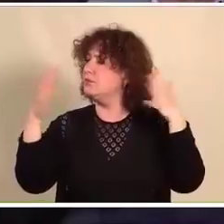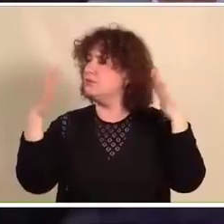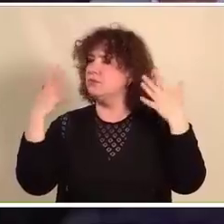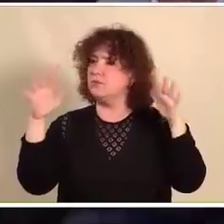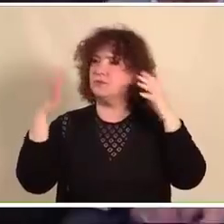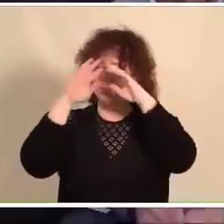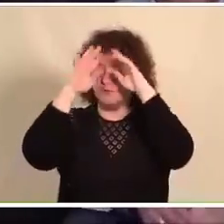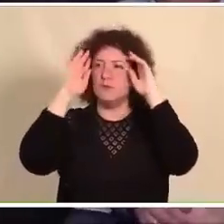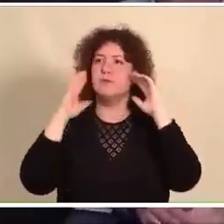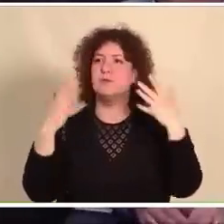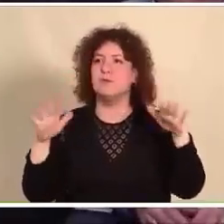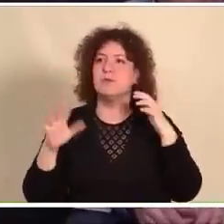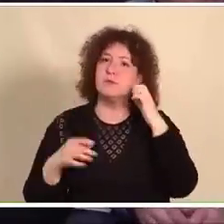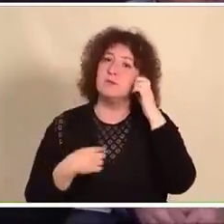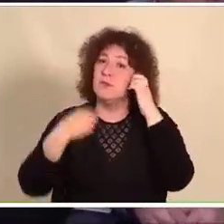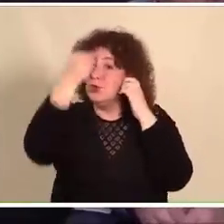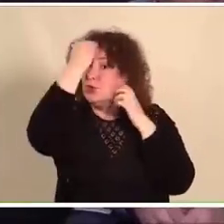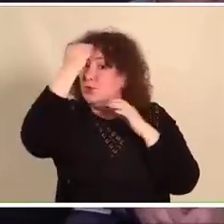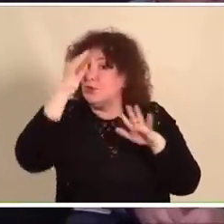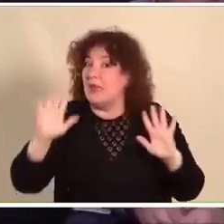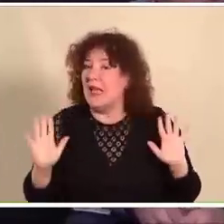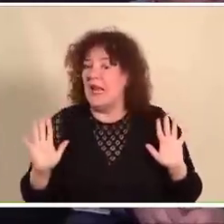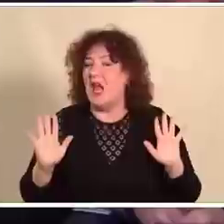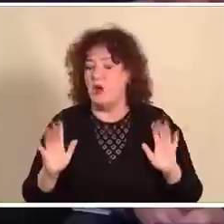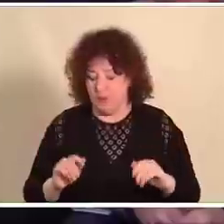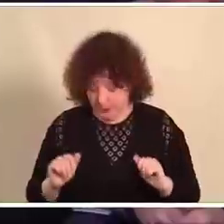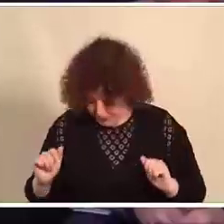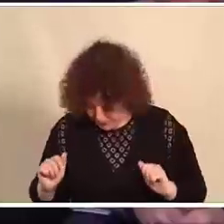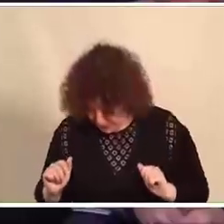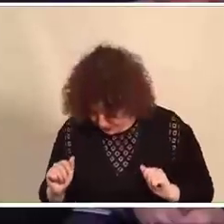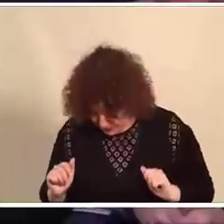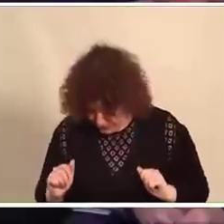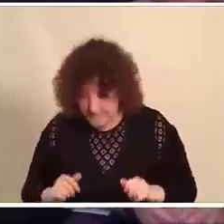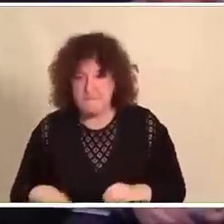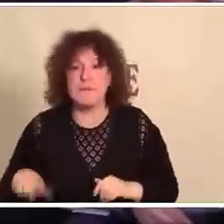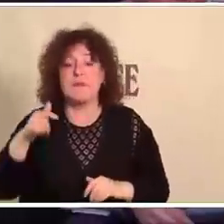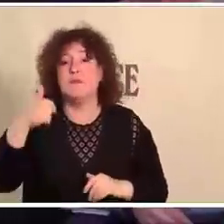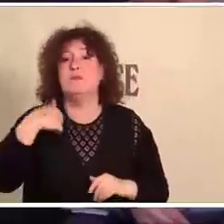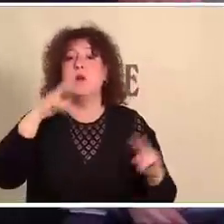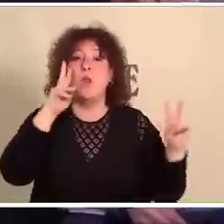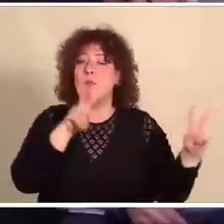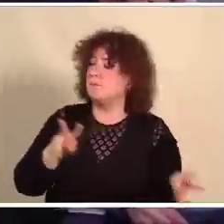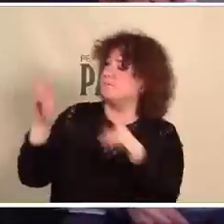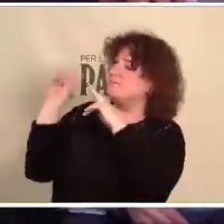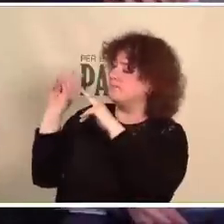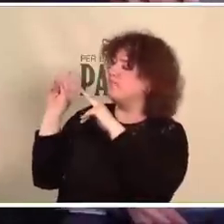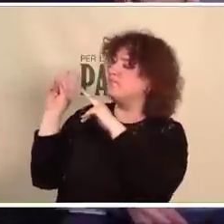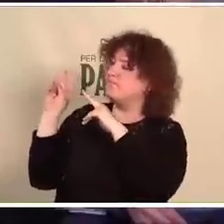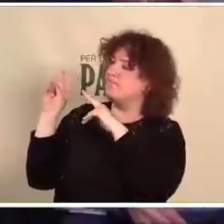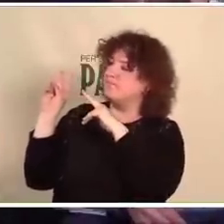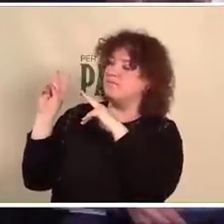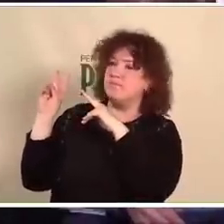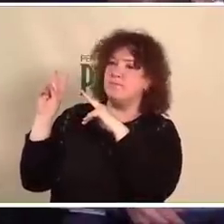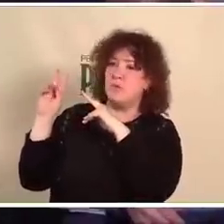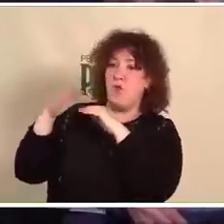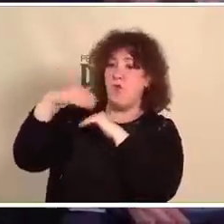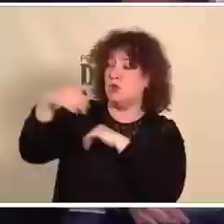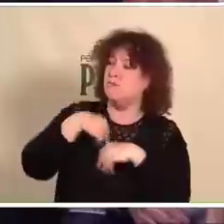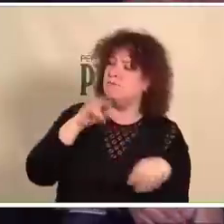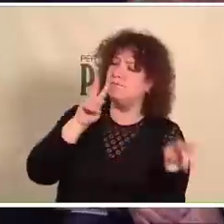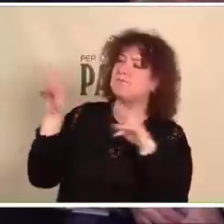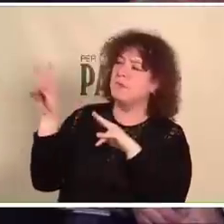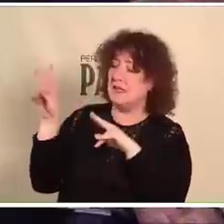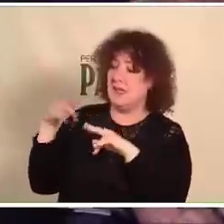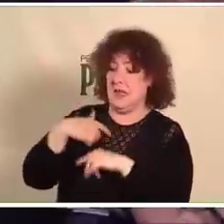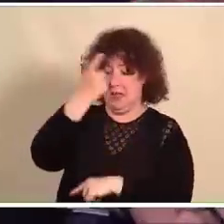y creo que cuando echemos la vista atrás dentro de unos años quienes hemos defendido la paz y